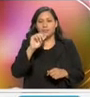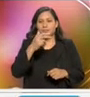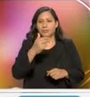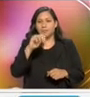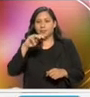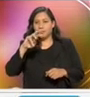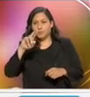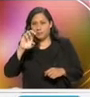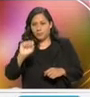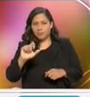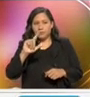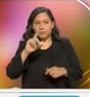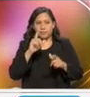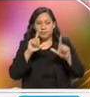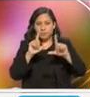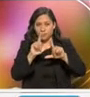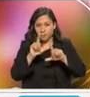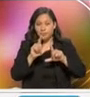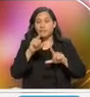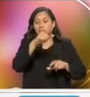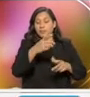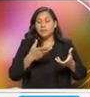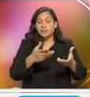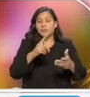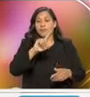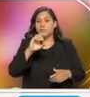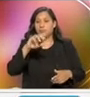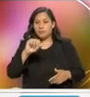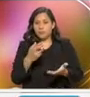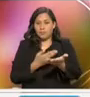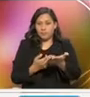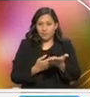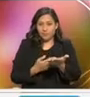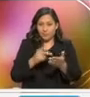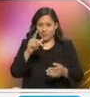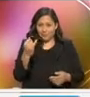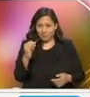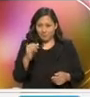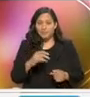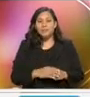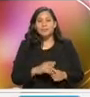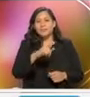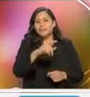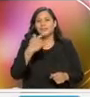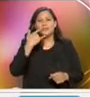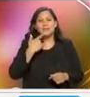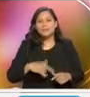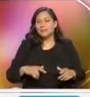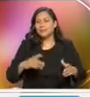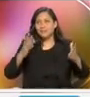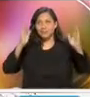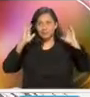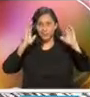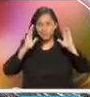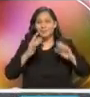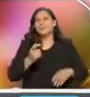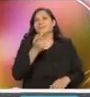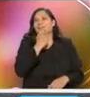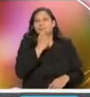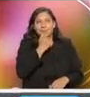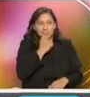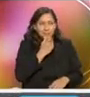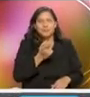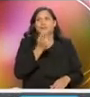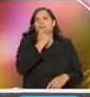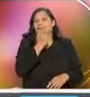y Liverpool. En la zona rosa tenemos una obra que es una babosada. O sea, se ríen de